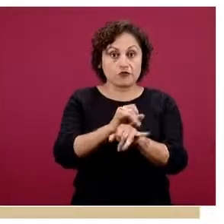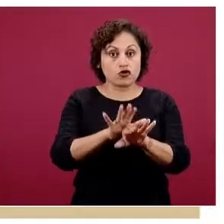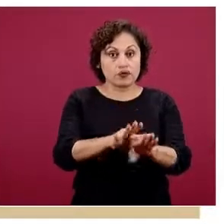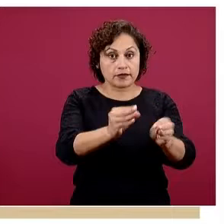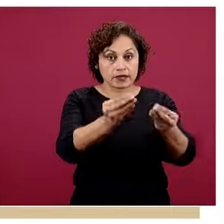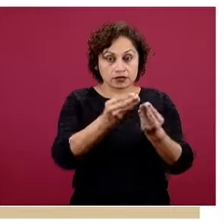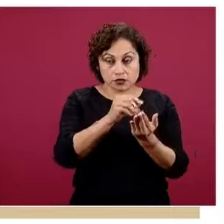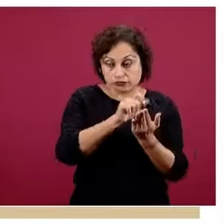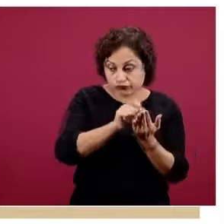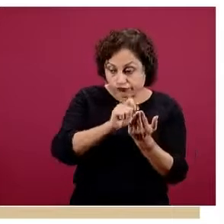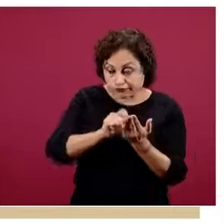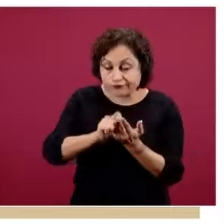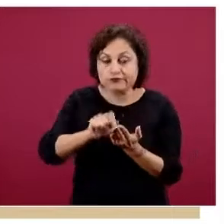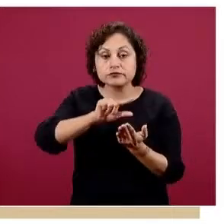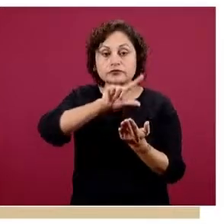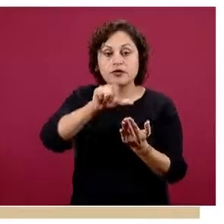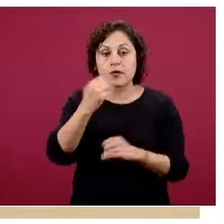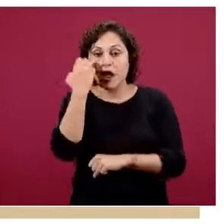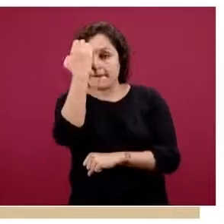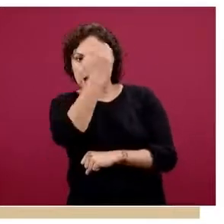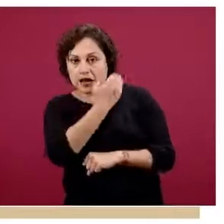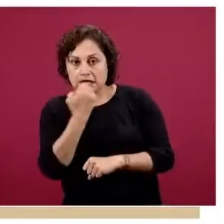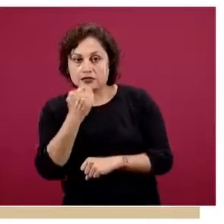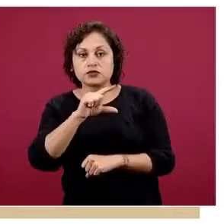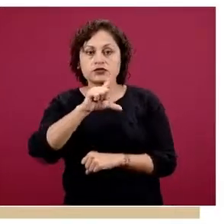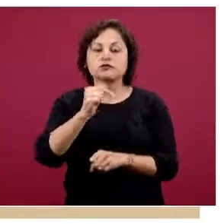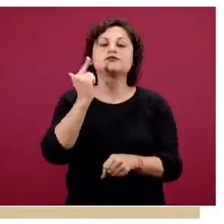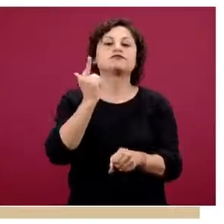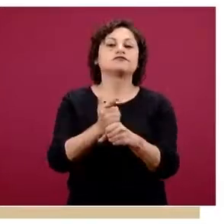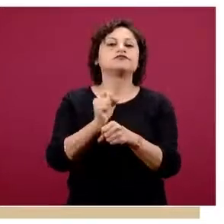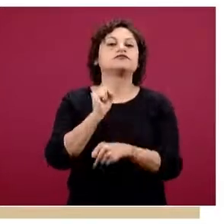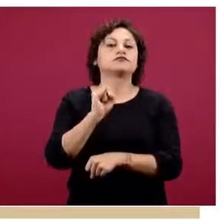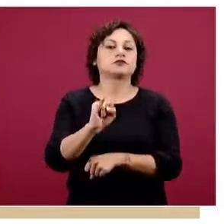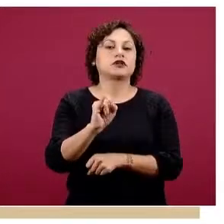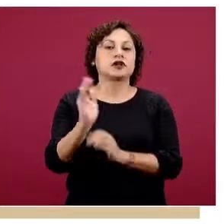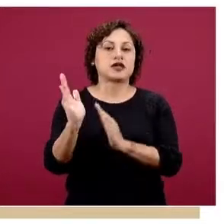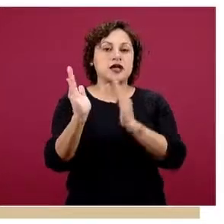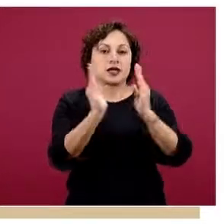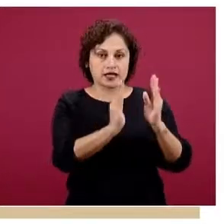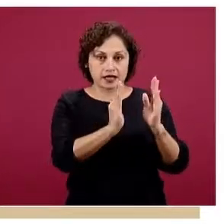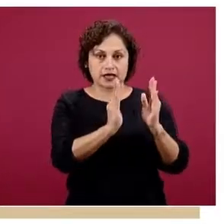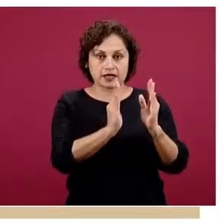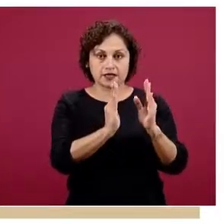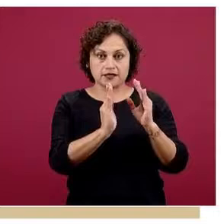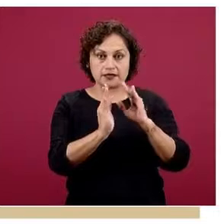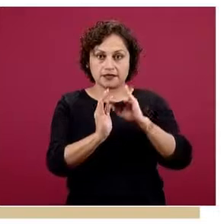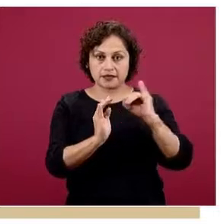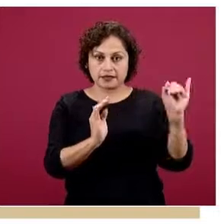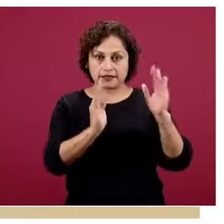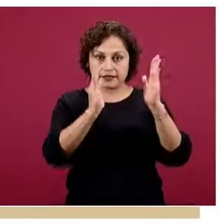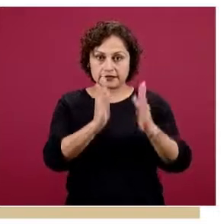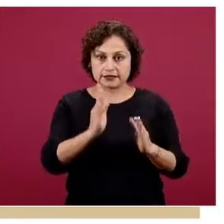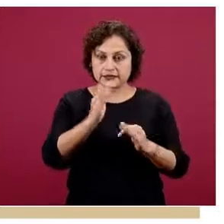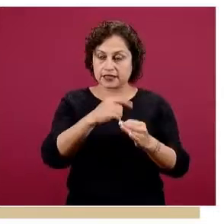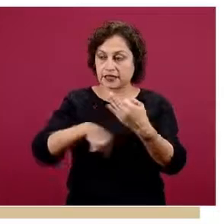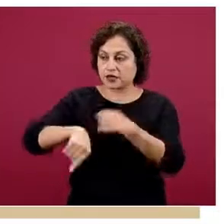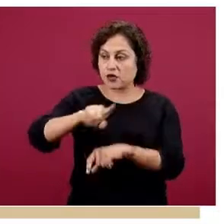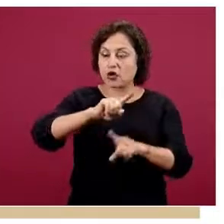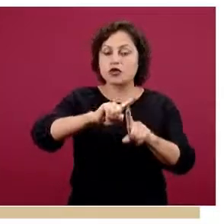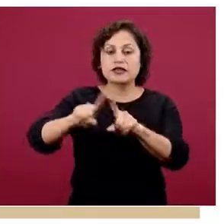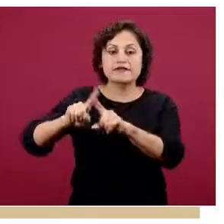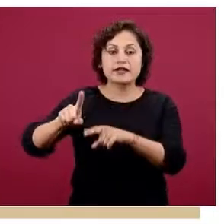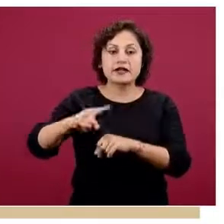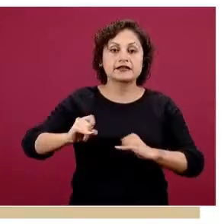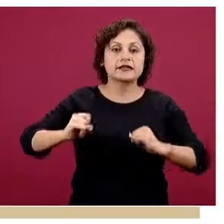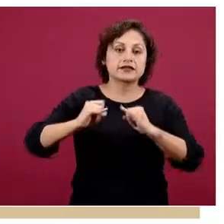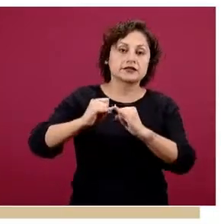específico y se hace el diagnóstico. Y estas tres barras del lado izquierdo las hace todas las dependencias. Todas las